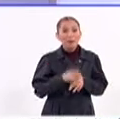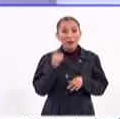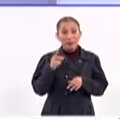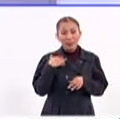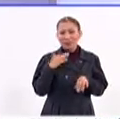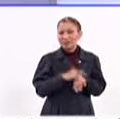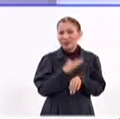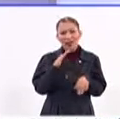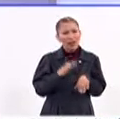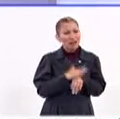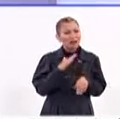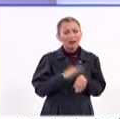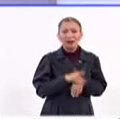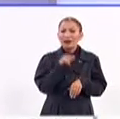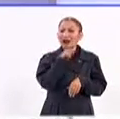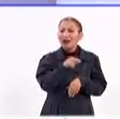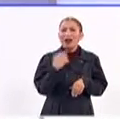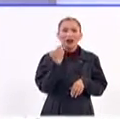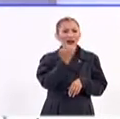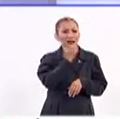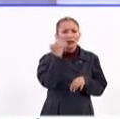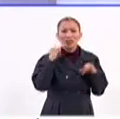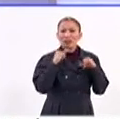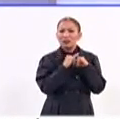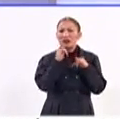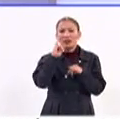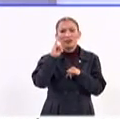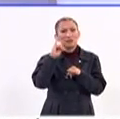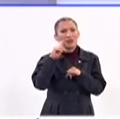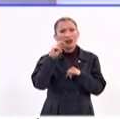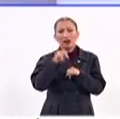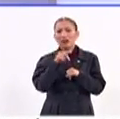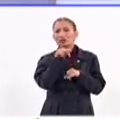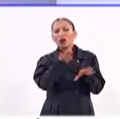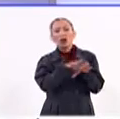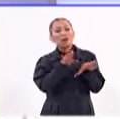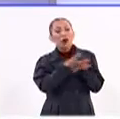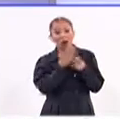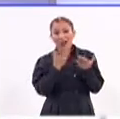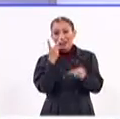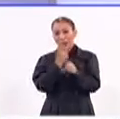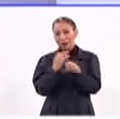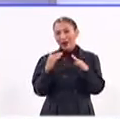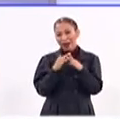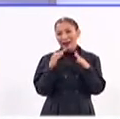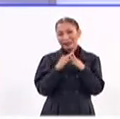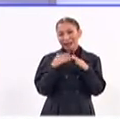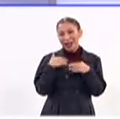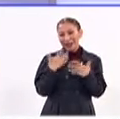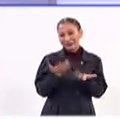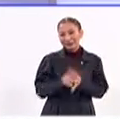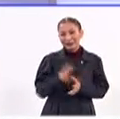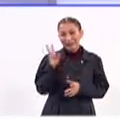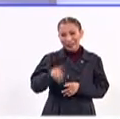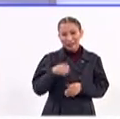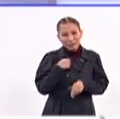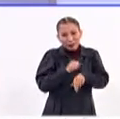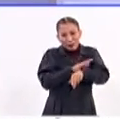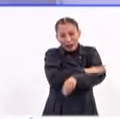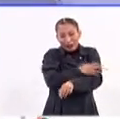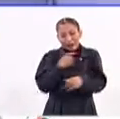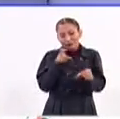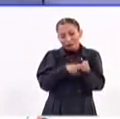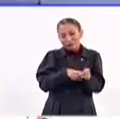es excelente, es el Instituto Politécnico es como ahora mi segunda casa, mi segundo hogar. Sí, es